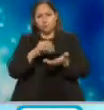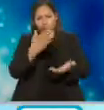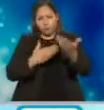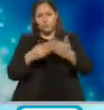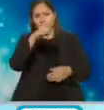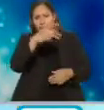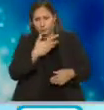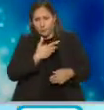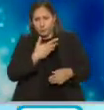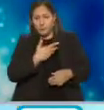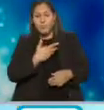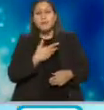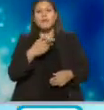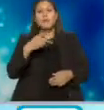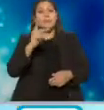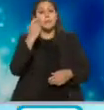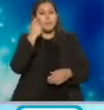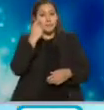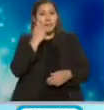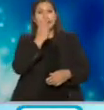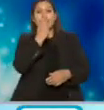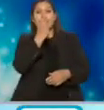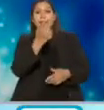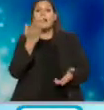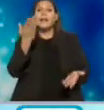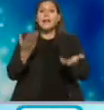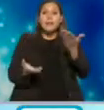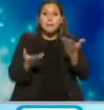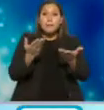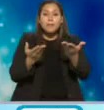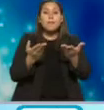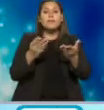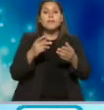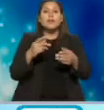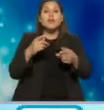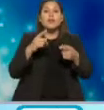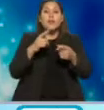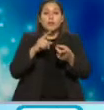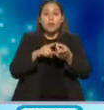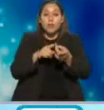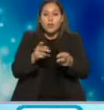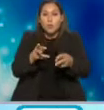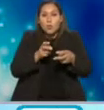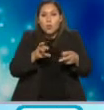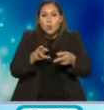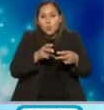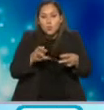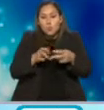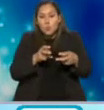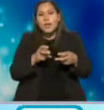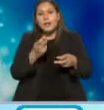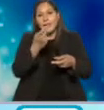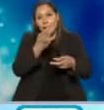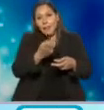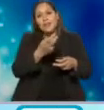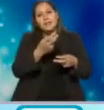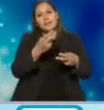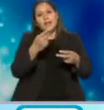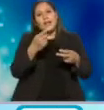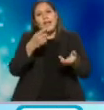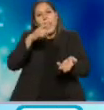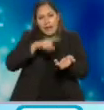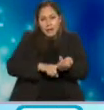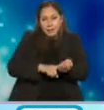mercado. Ahora, como bien decían, dependiendo del origen, va a tener su característica, ¿no? Por ejemplo, el aceite